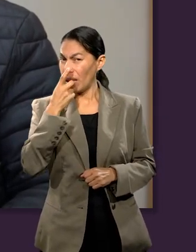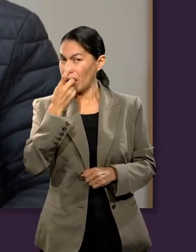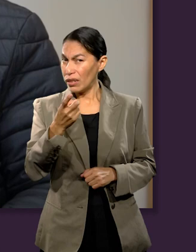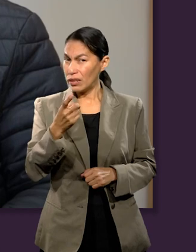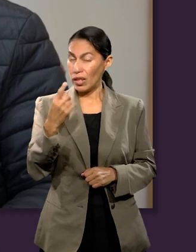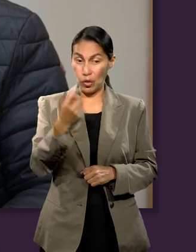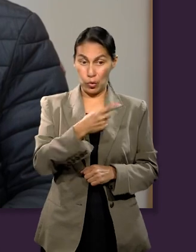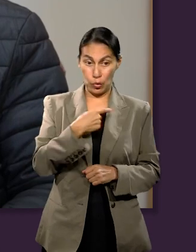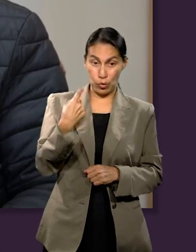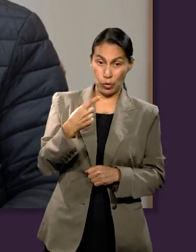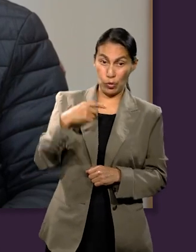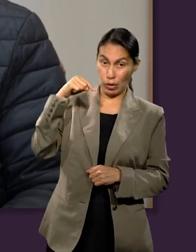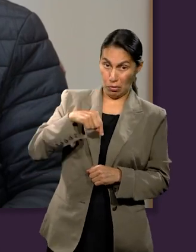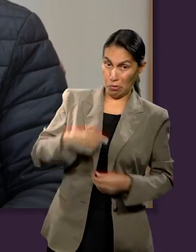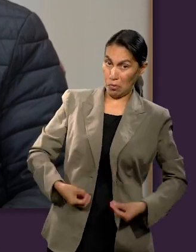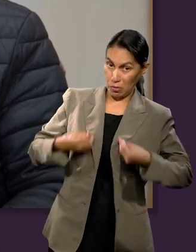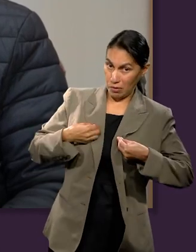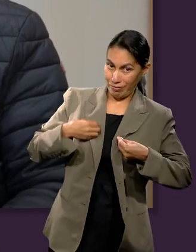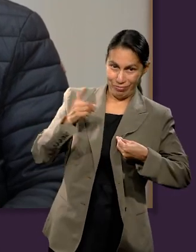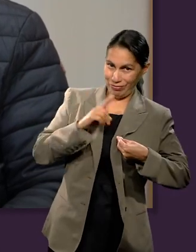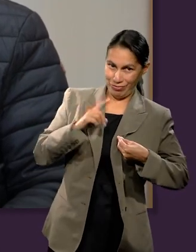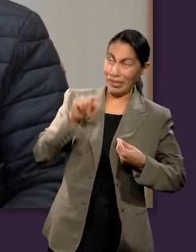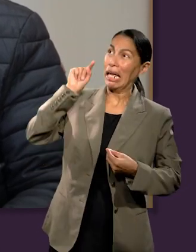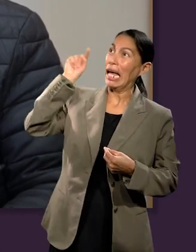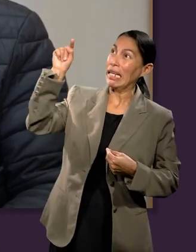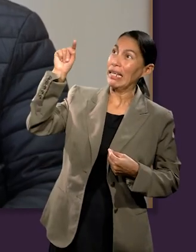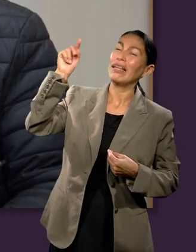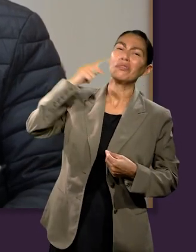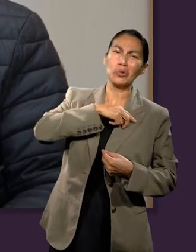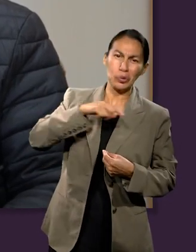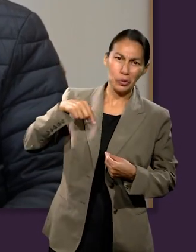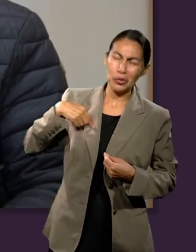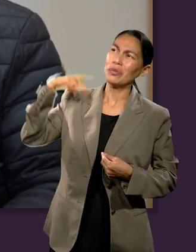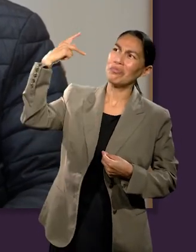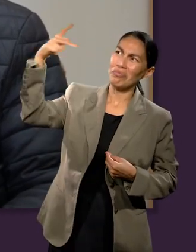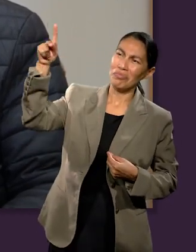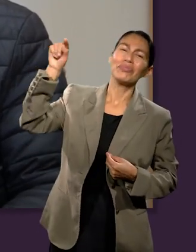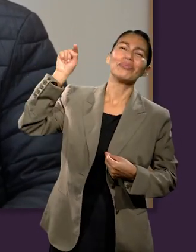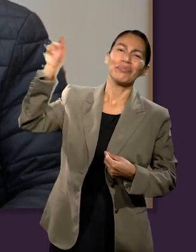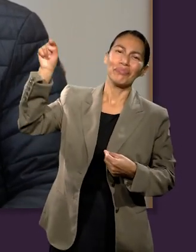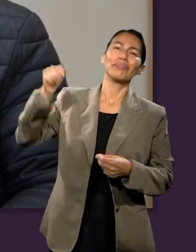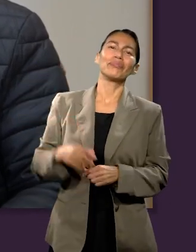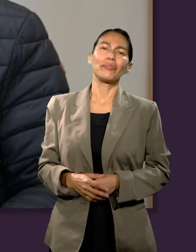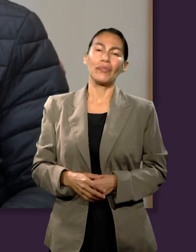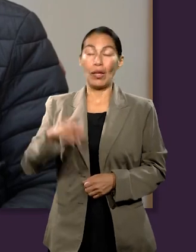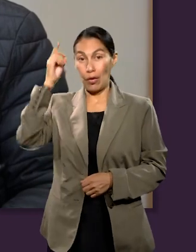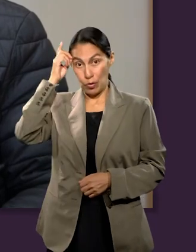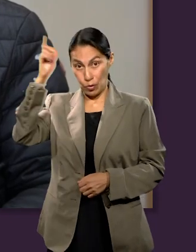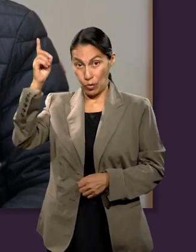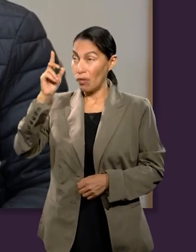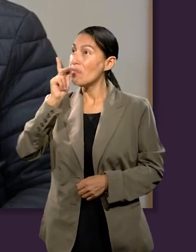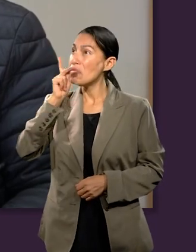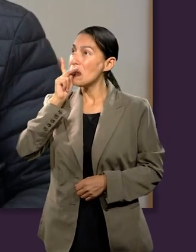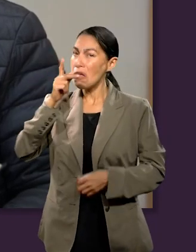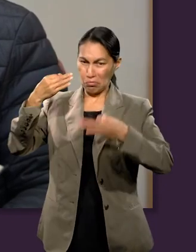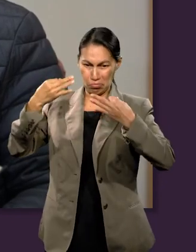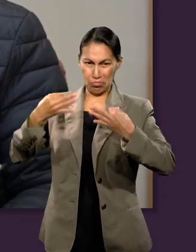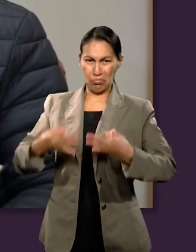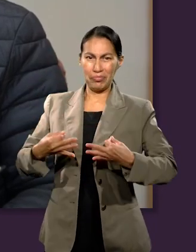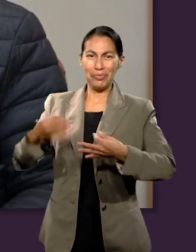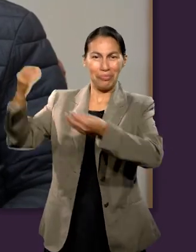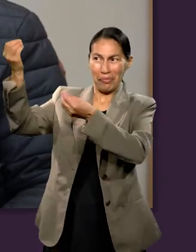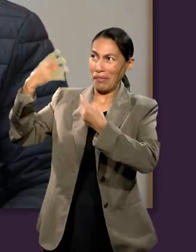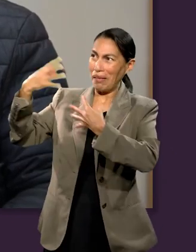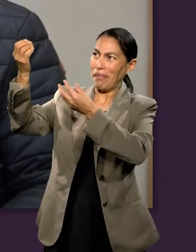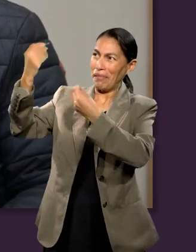está en los cielos quiere decir que nuestro señor hace provisión como un buen